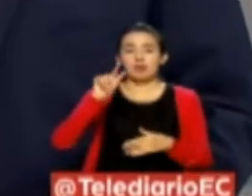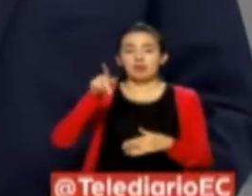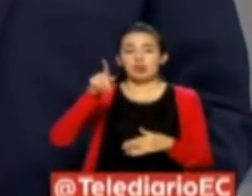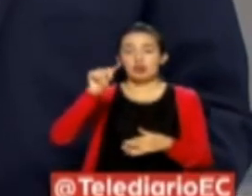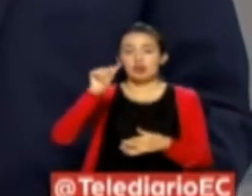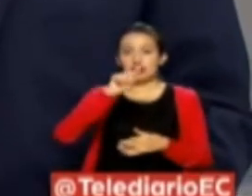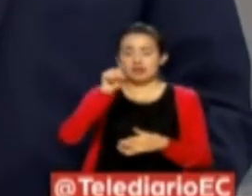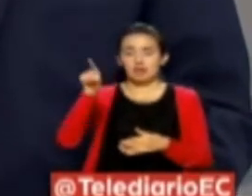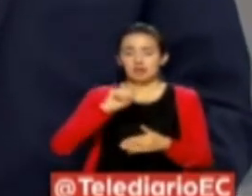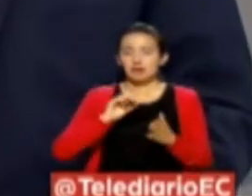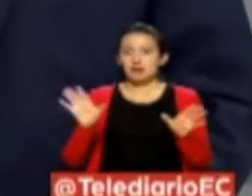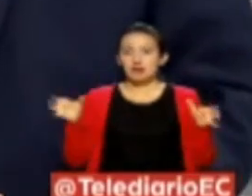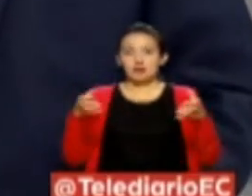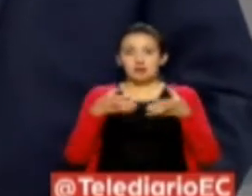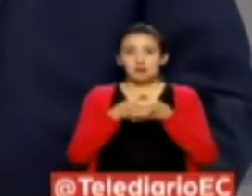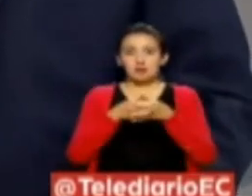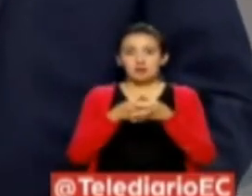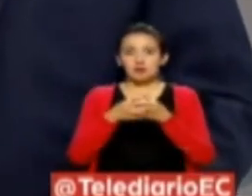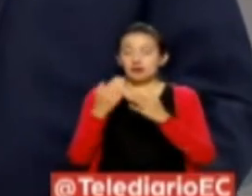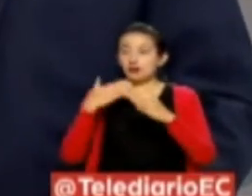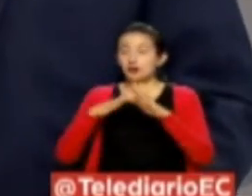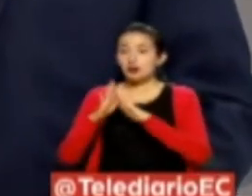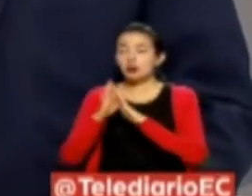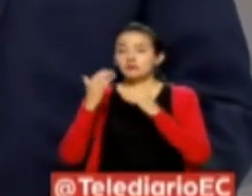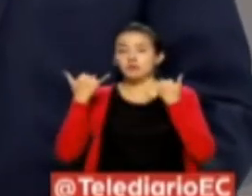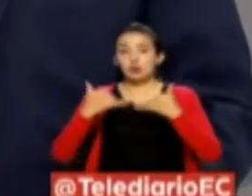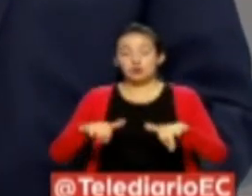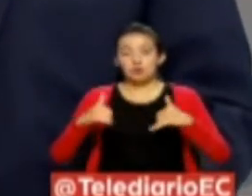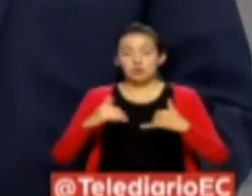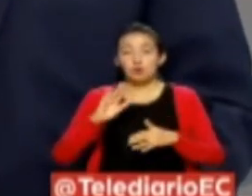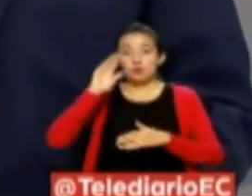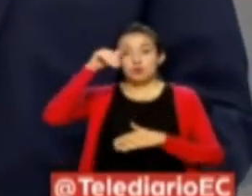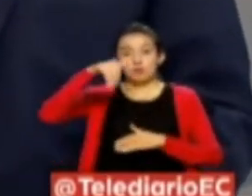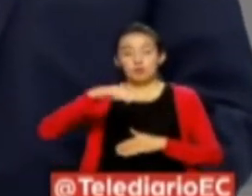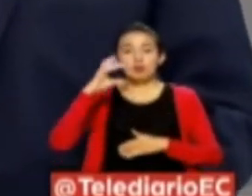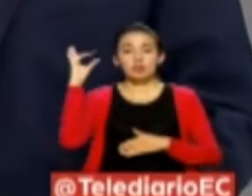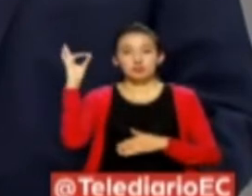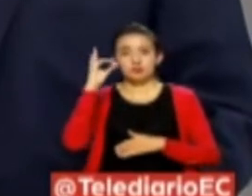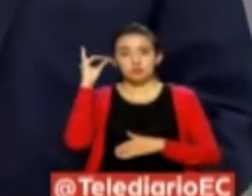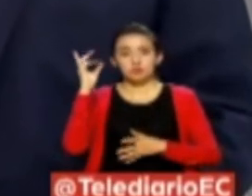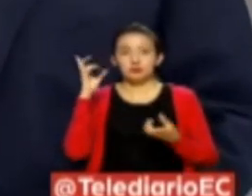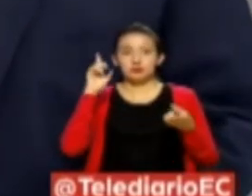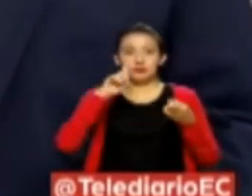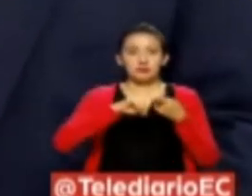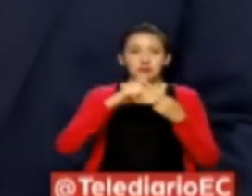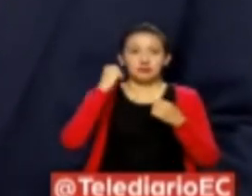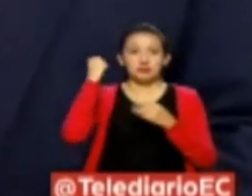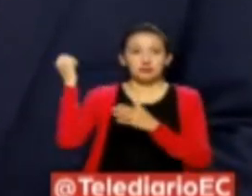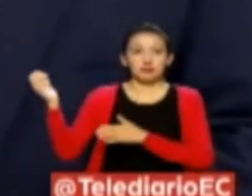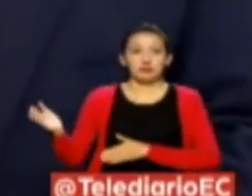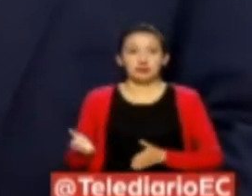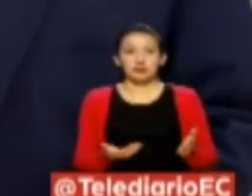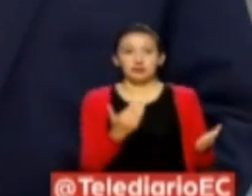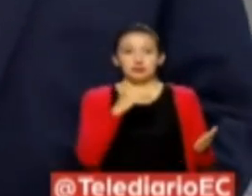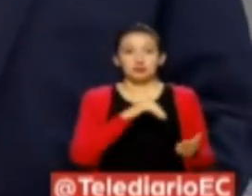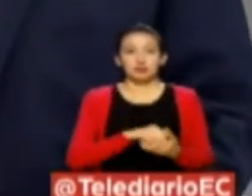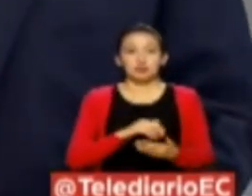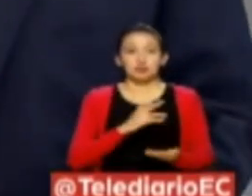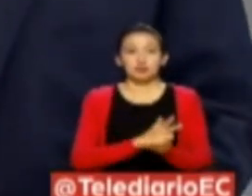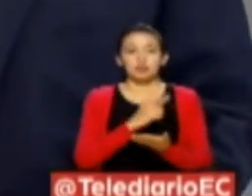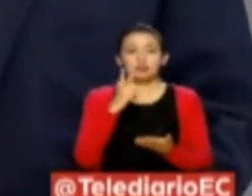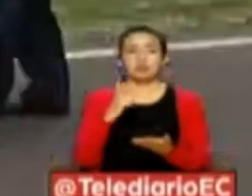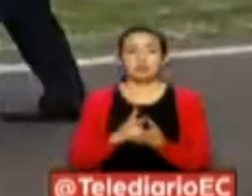equipo ecuatoriano que intervino que interviene en los juegos sudamericanos en bolivia y ex glorias del ciclismo carchense